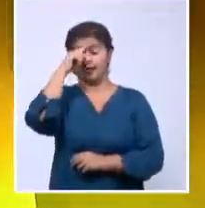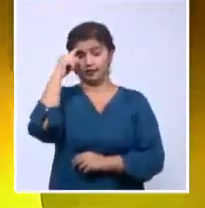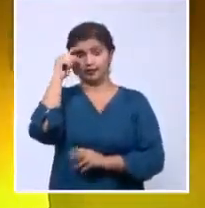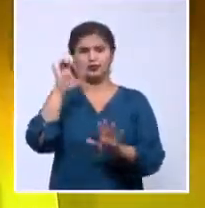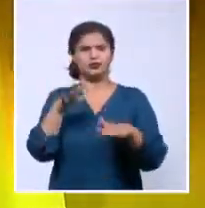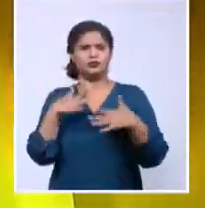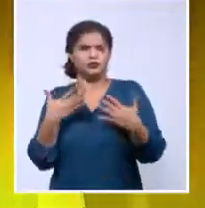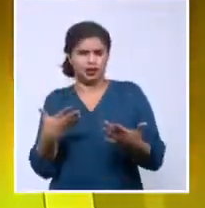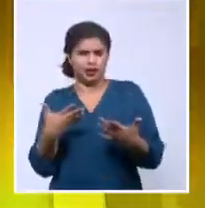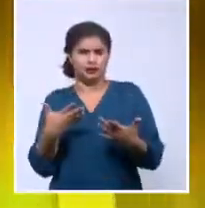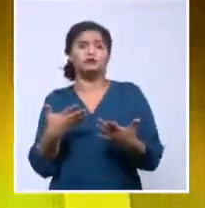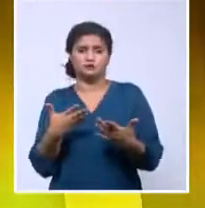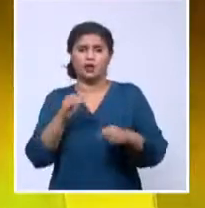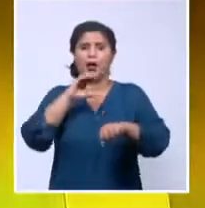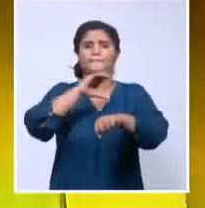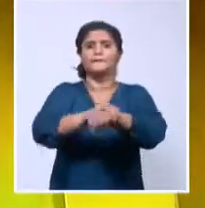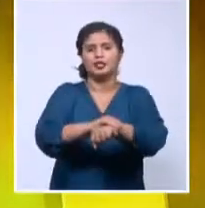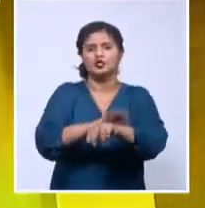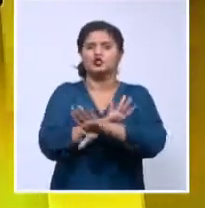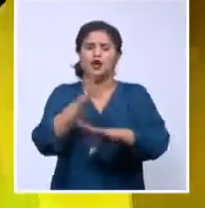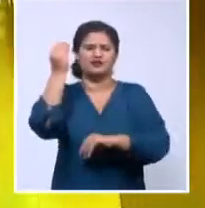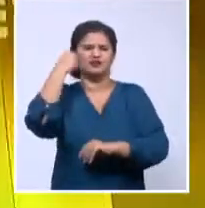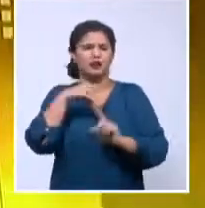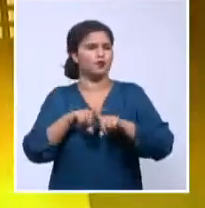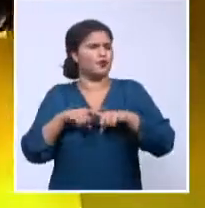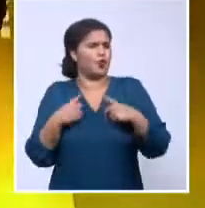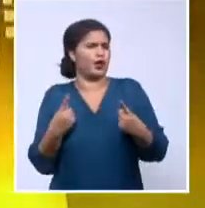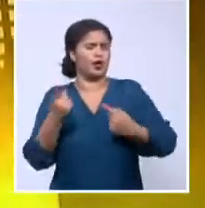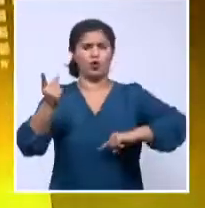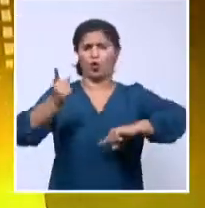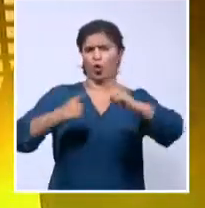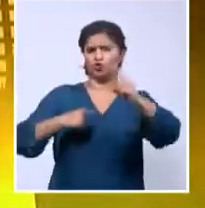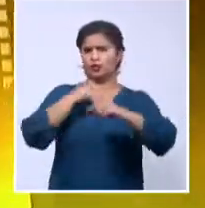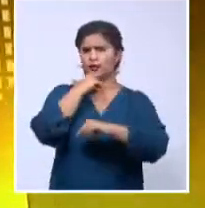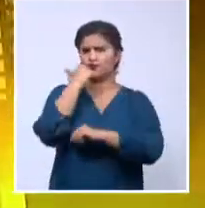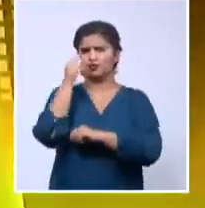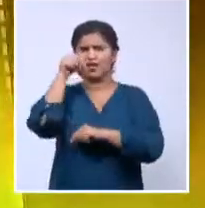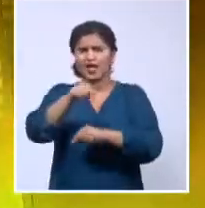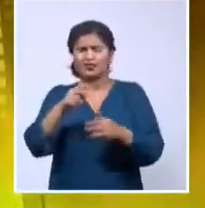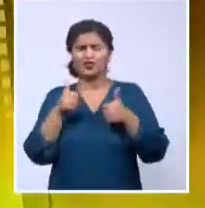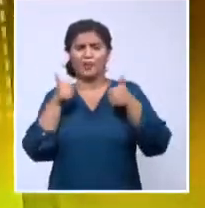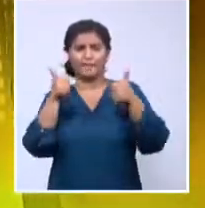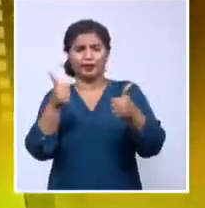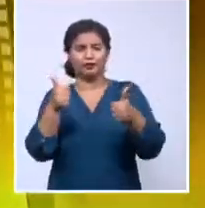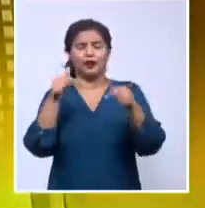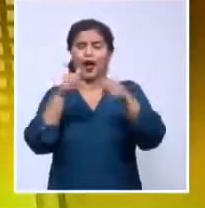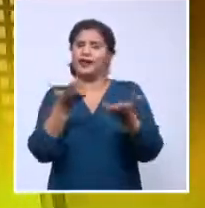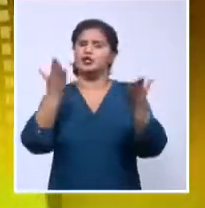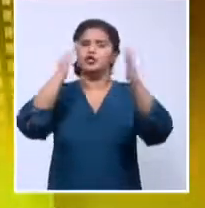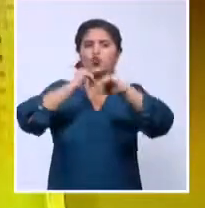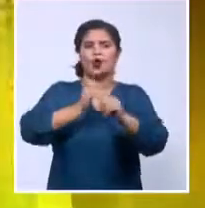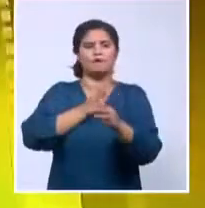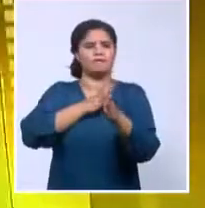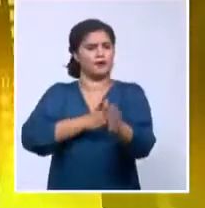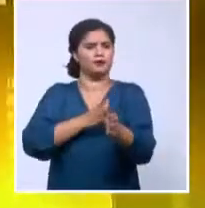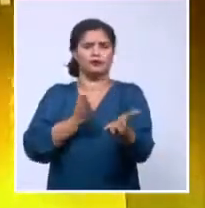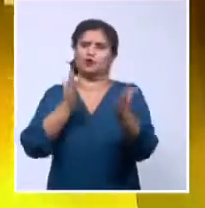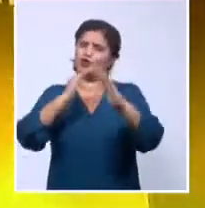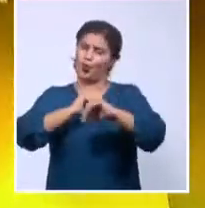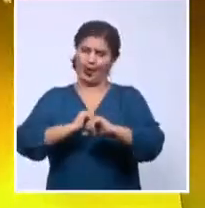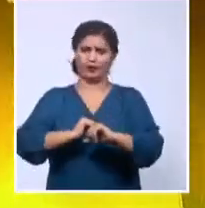dudas, de eso, le invito a que busque el video en las redes sociales, está por todas partes, estoy seguro que las dudas se le van a acabar.